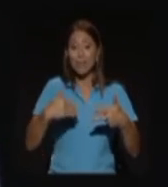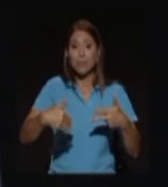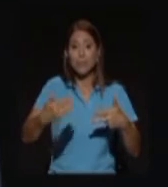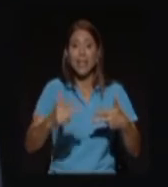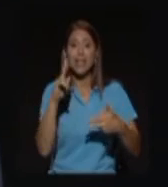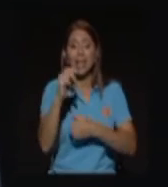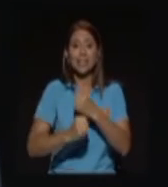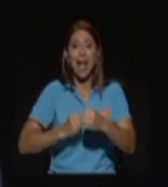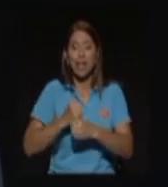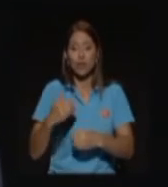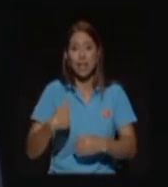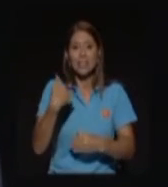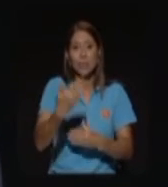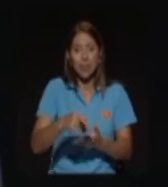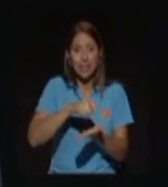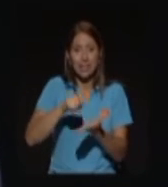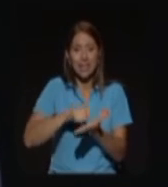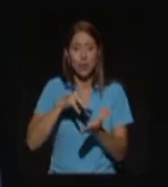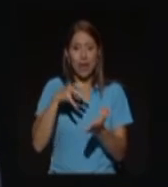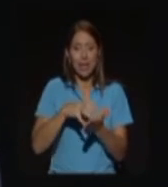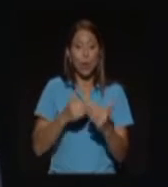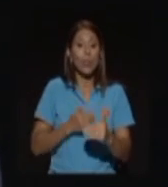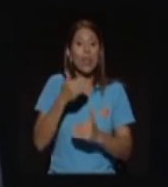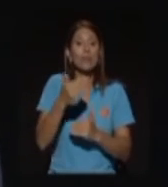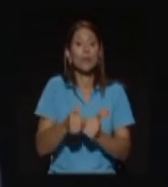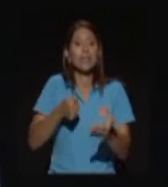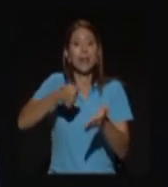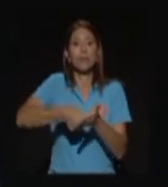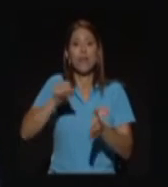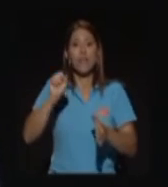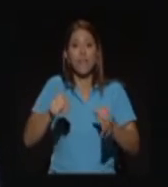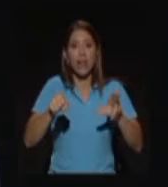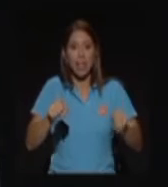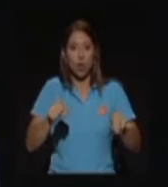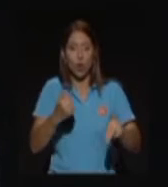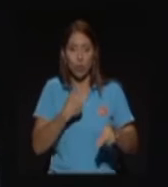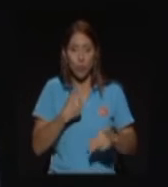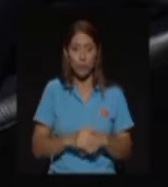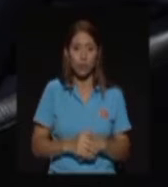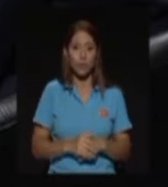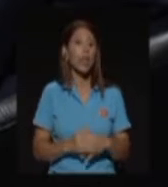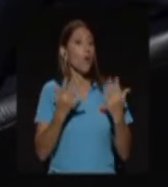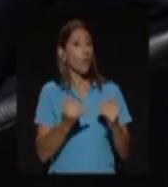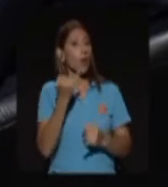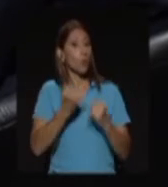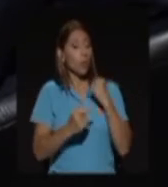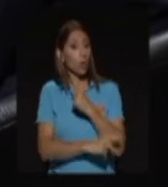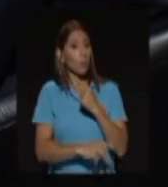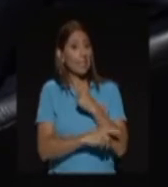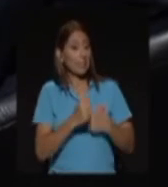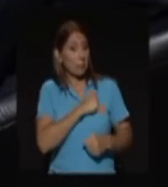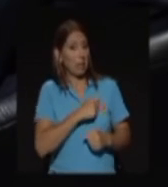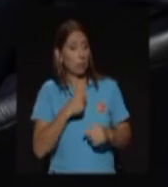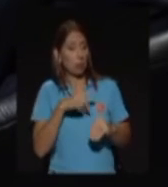artículo, después del referéndum que tuvimos. Y fue el último de los países, y además, perdón por la nota